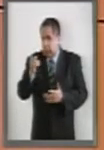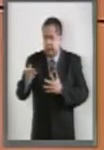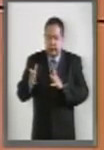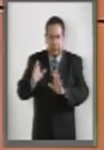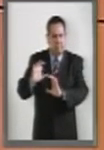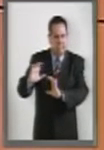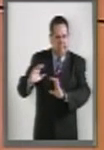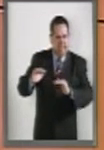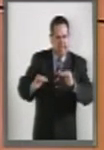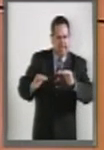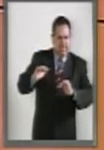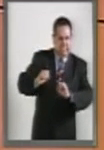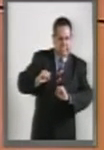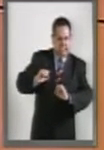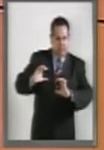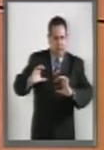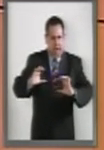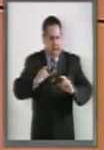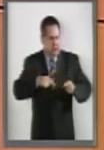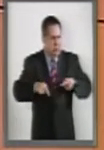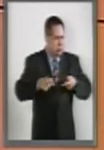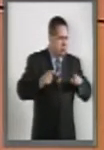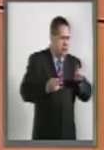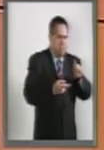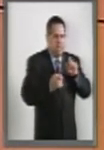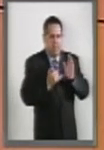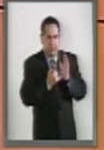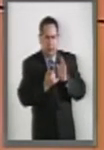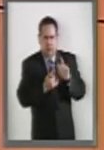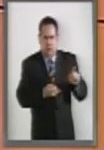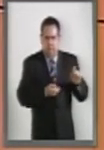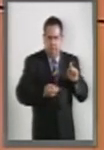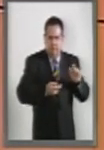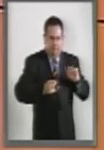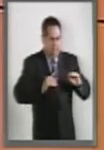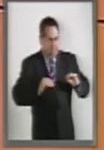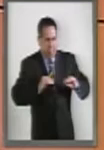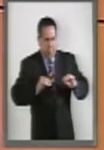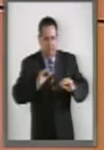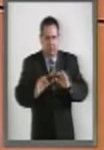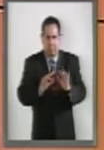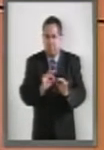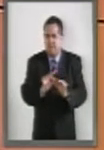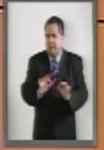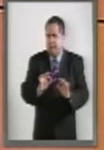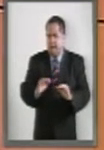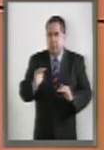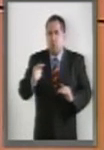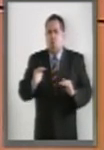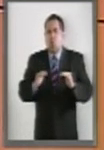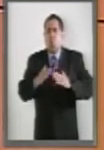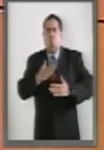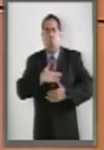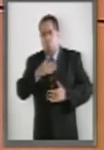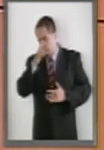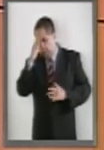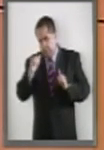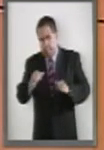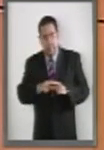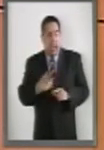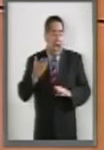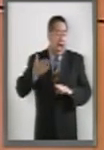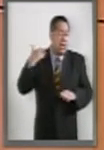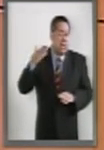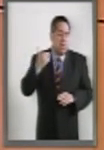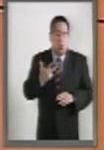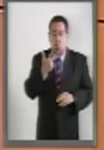parcialmente compensada con el aumento de los ingresos tributarios, los cuales pasaron de ocupar un 8.4%